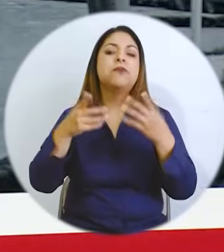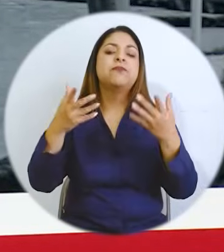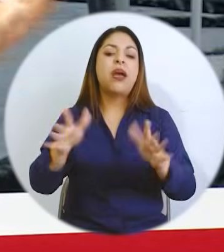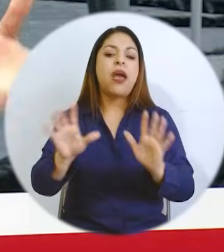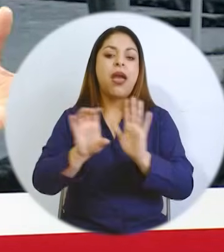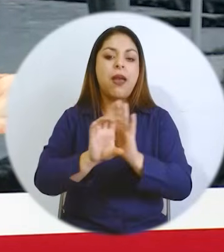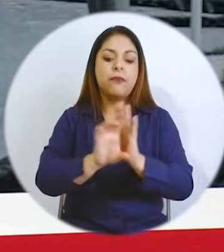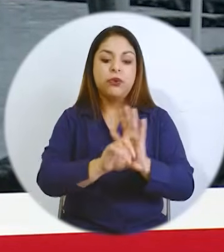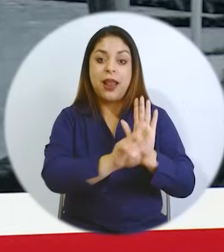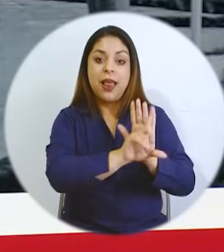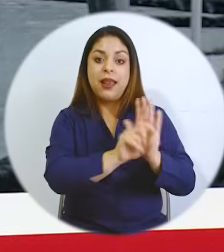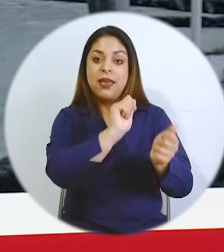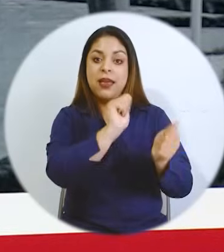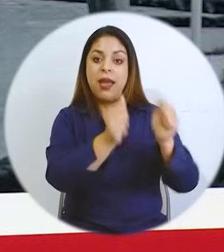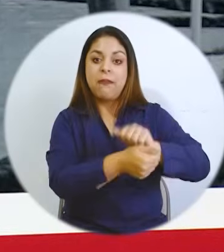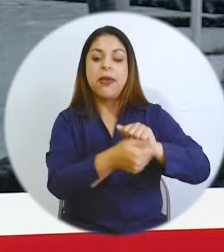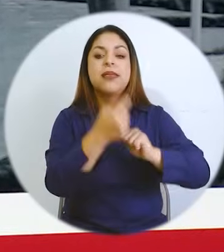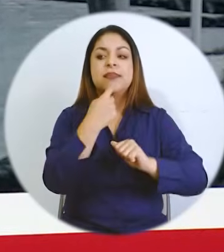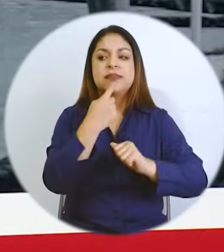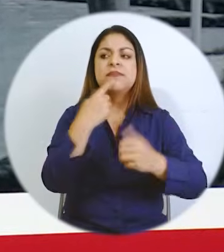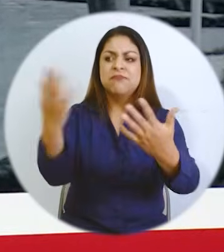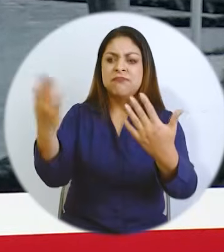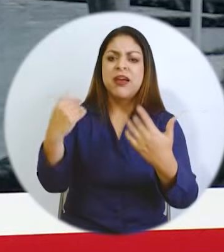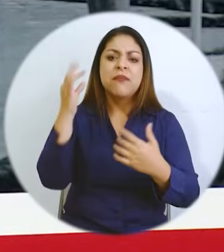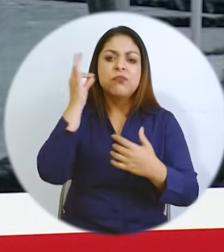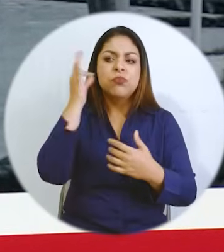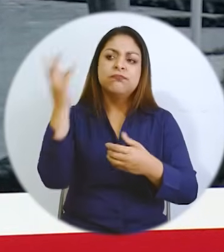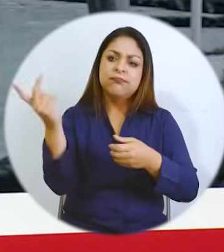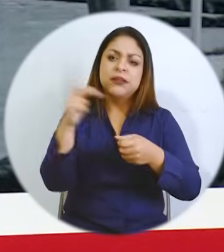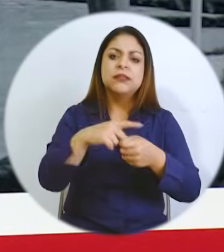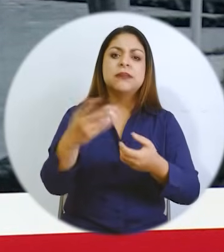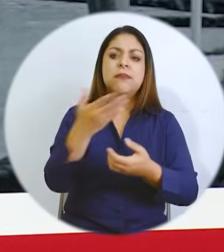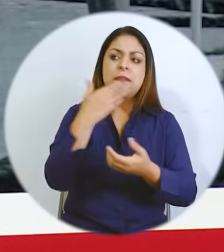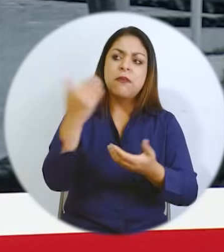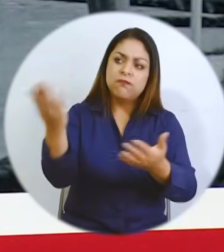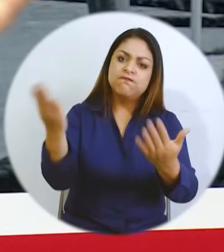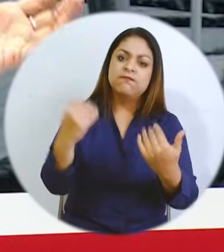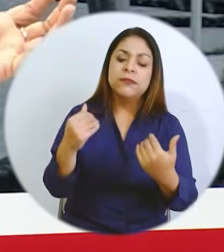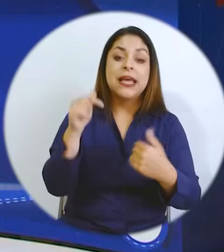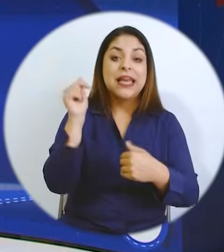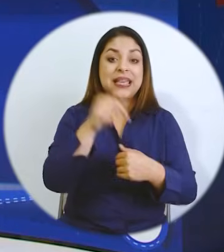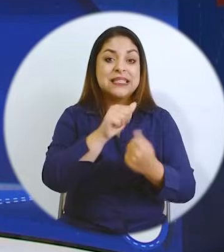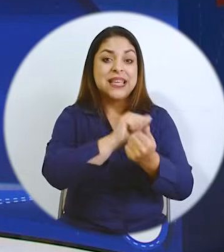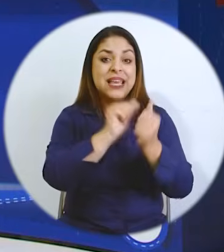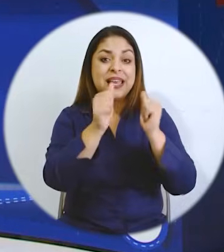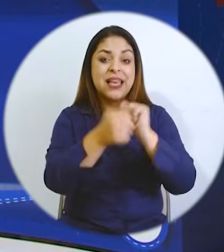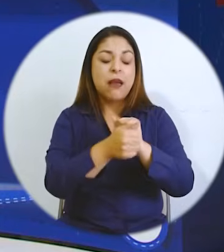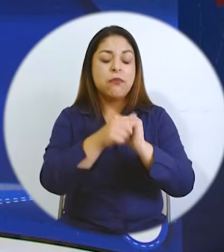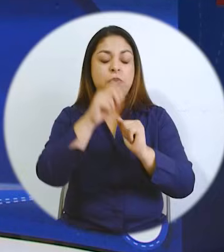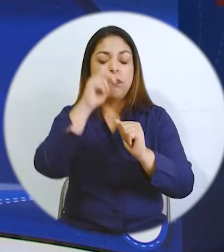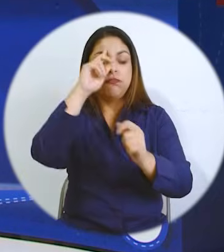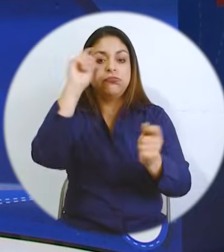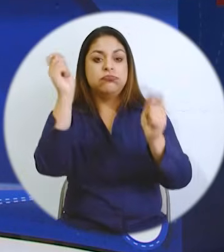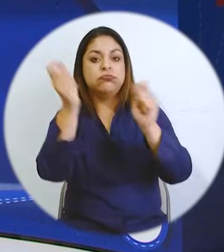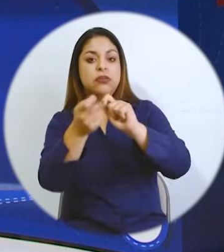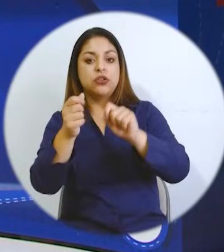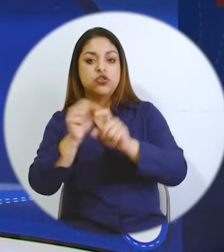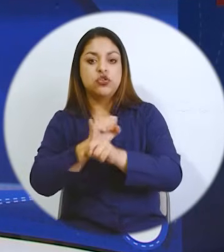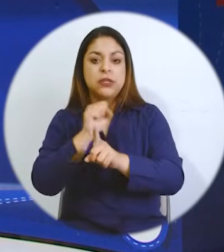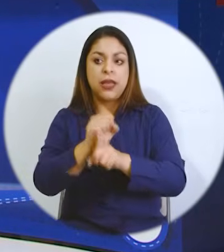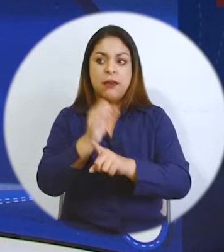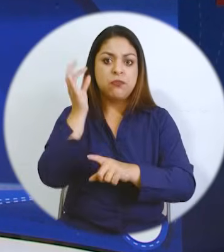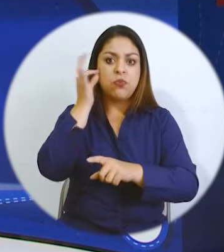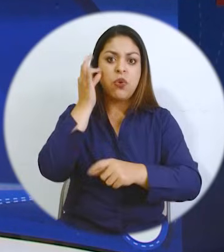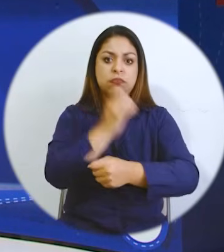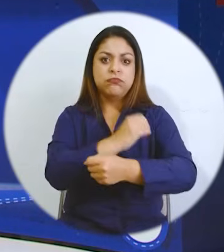Pero si eventualmente cambia la ley, si eventualmente decimos, ok, vengan mujeres, participen más acá, ese cambio de paradigma en la sociedad para